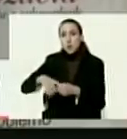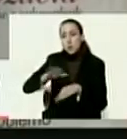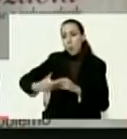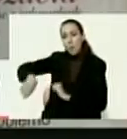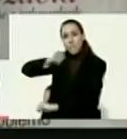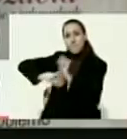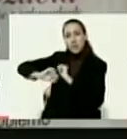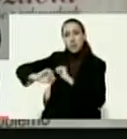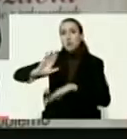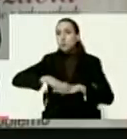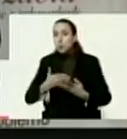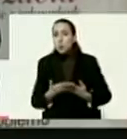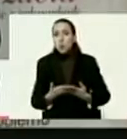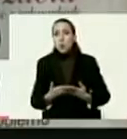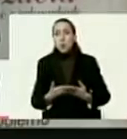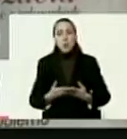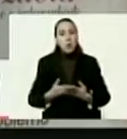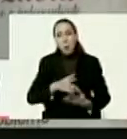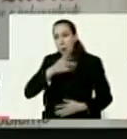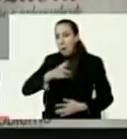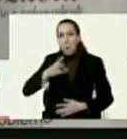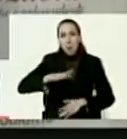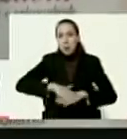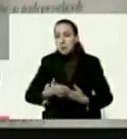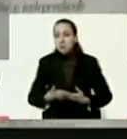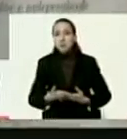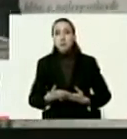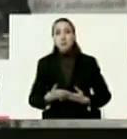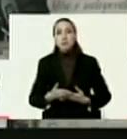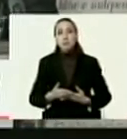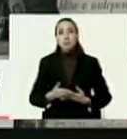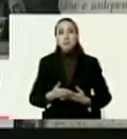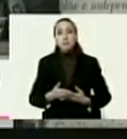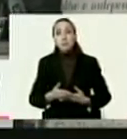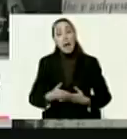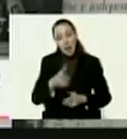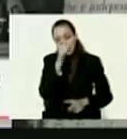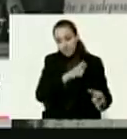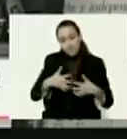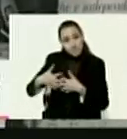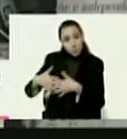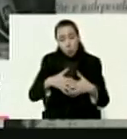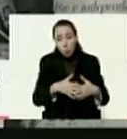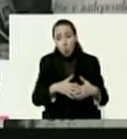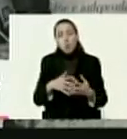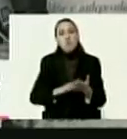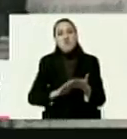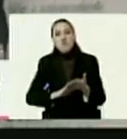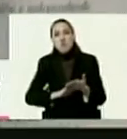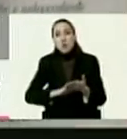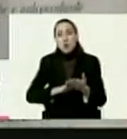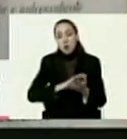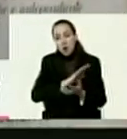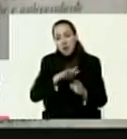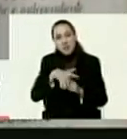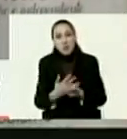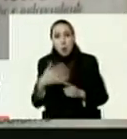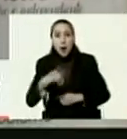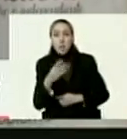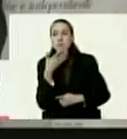es una barbaridad que uno de los principales productores de la situación relacionada con el cambio